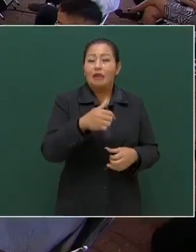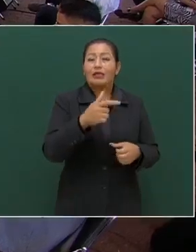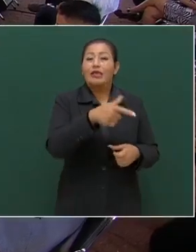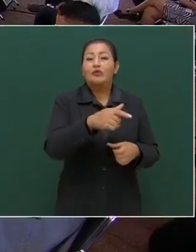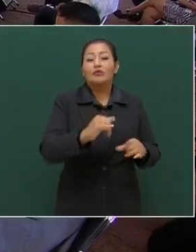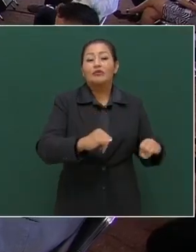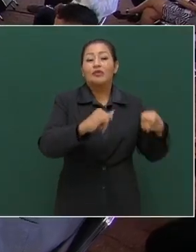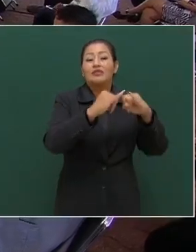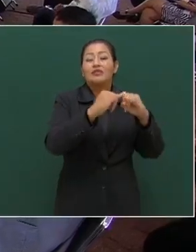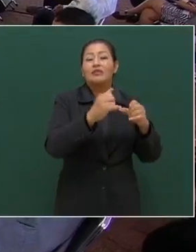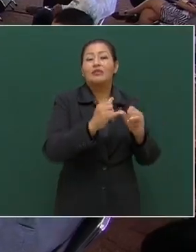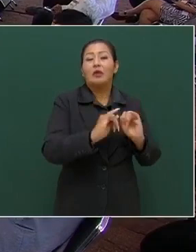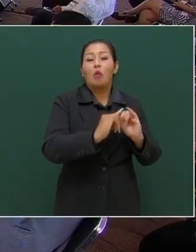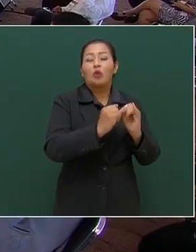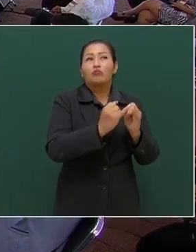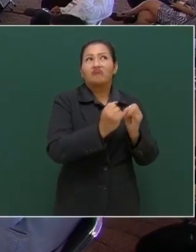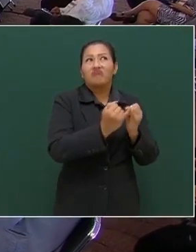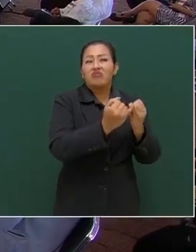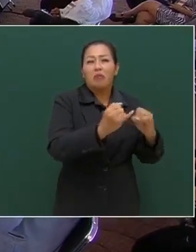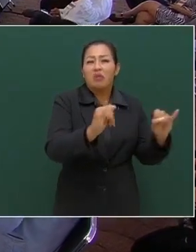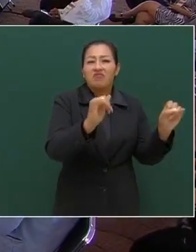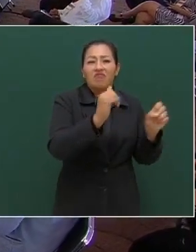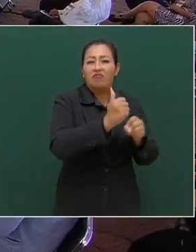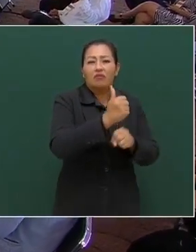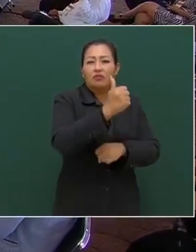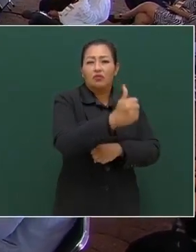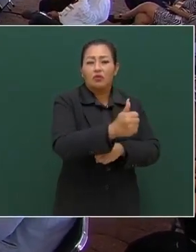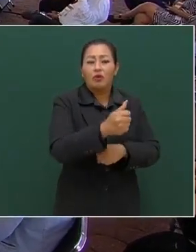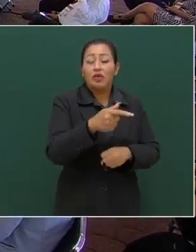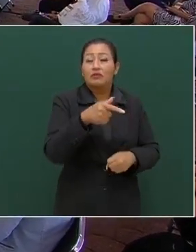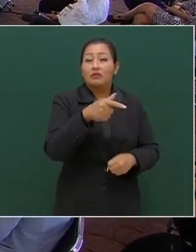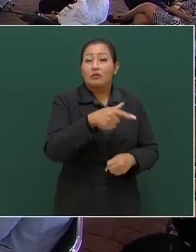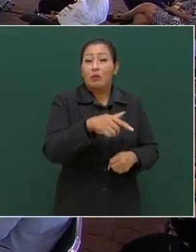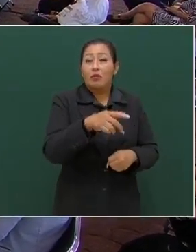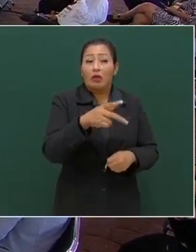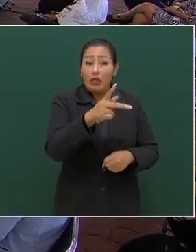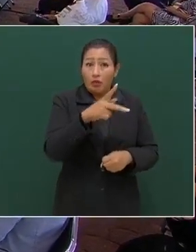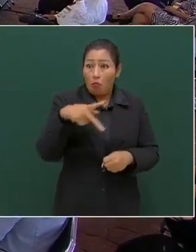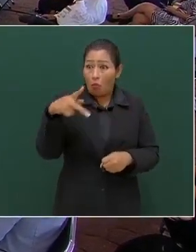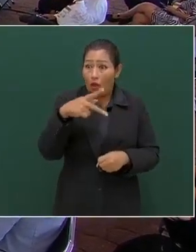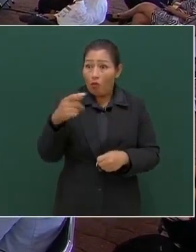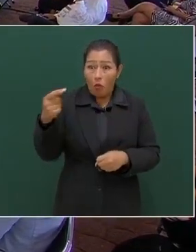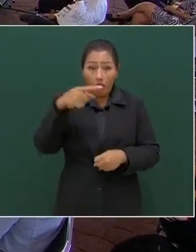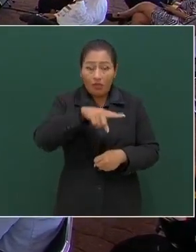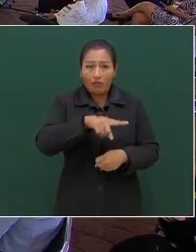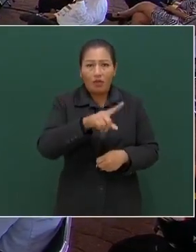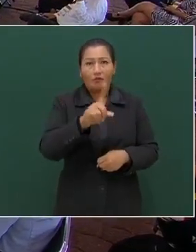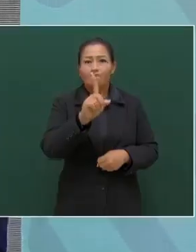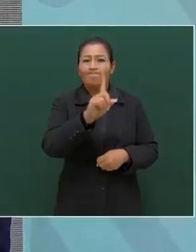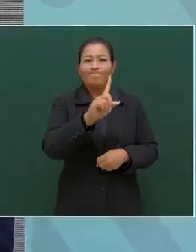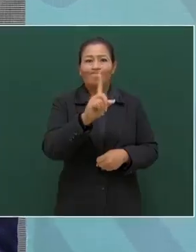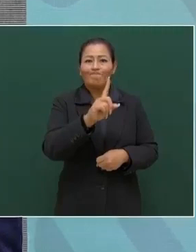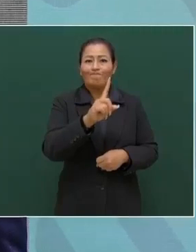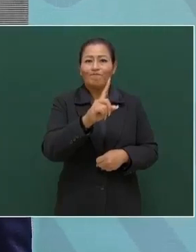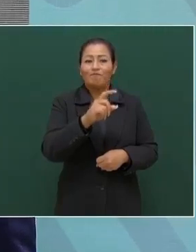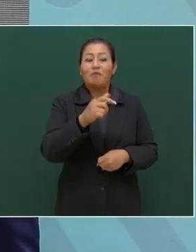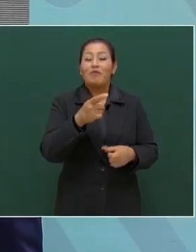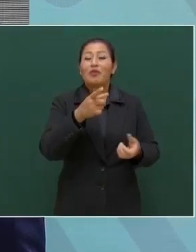autónomas, entre comillas, son autónomas del pueblo, no de la